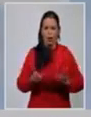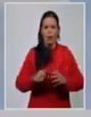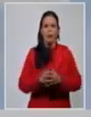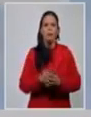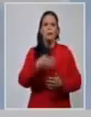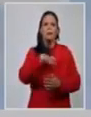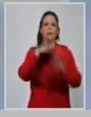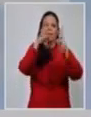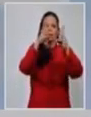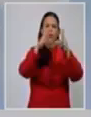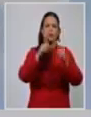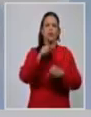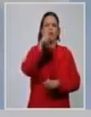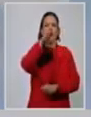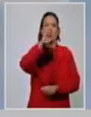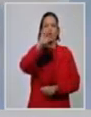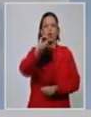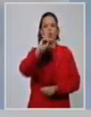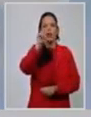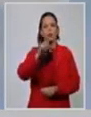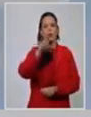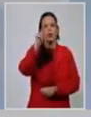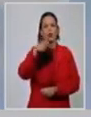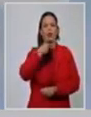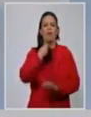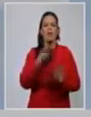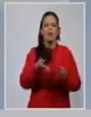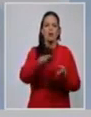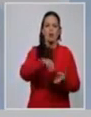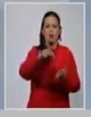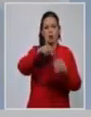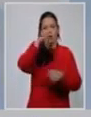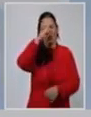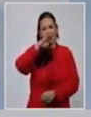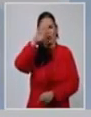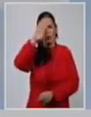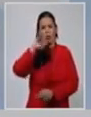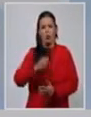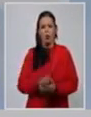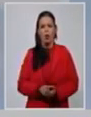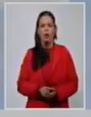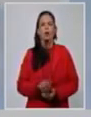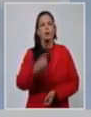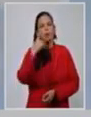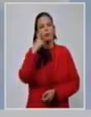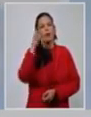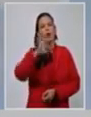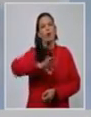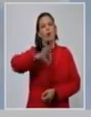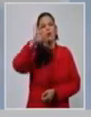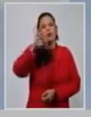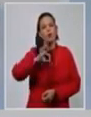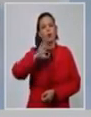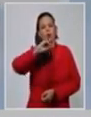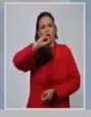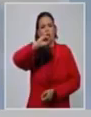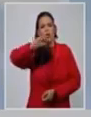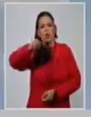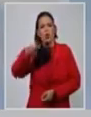acumulan 180 fallecidos en Cuba. Eso da una letalidad de